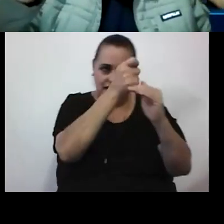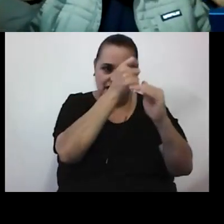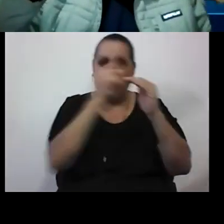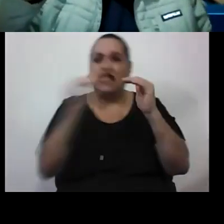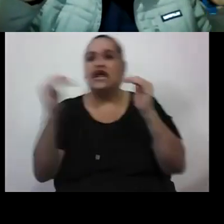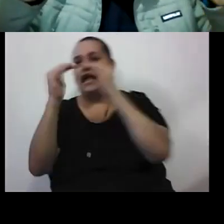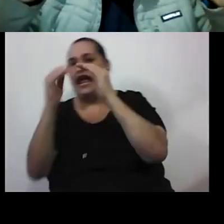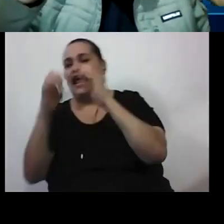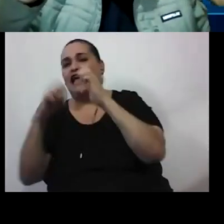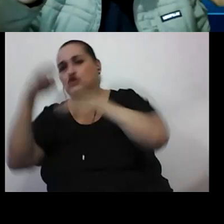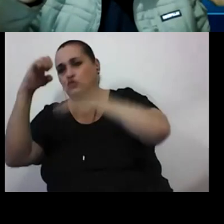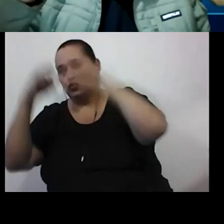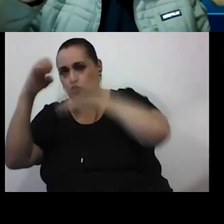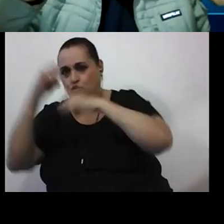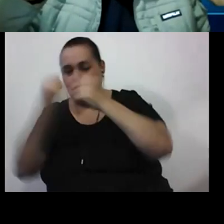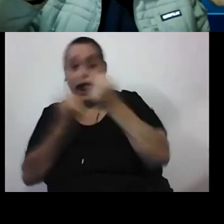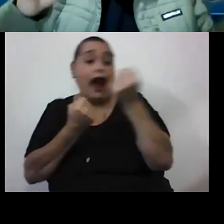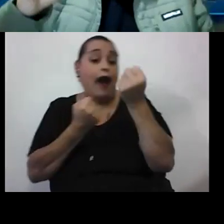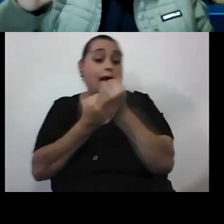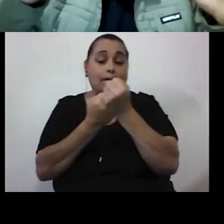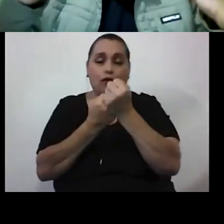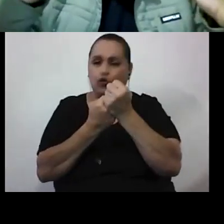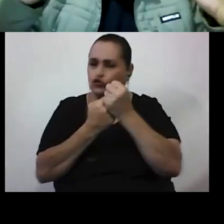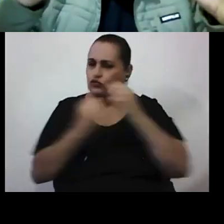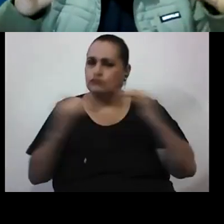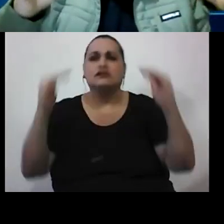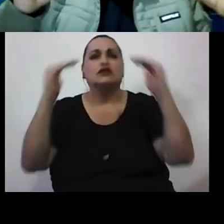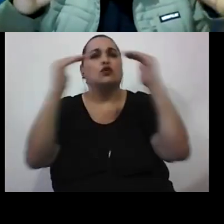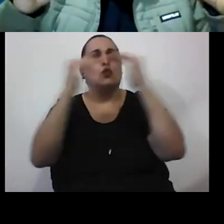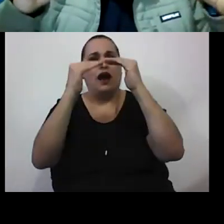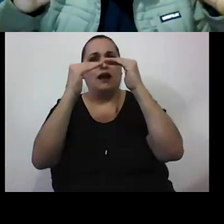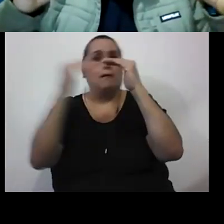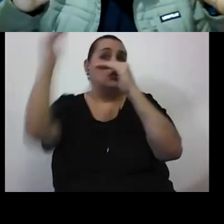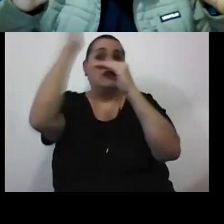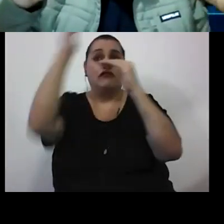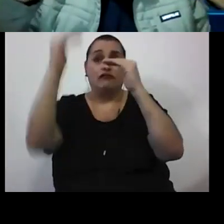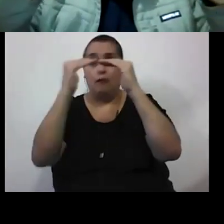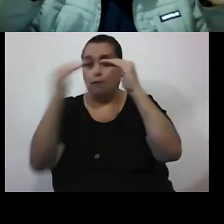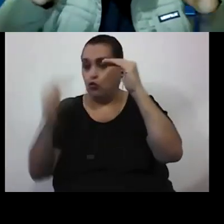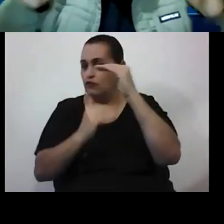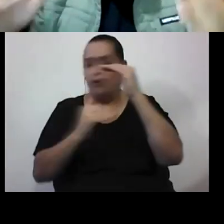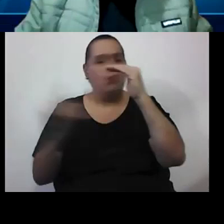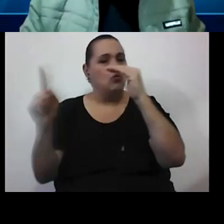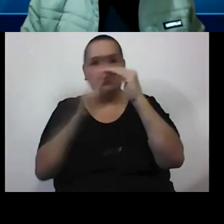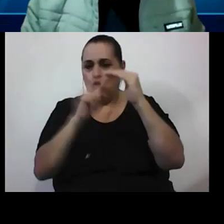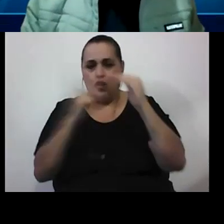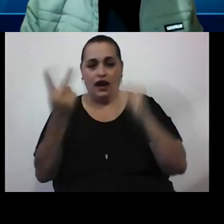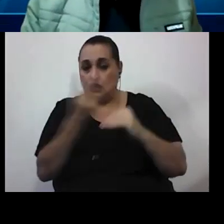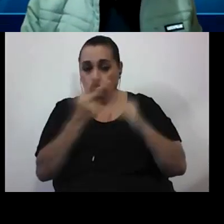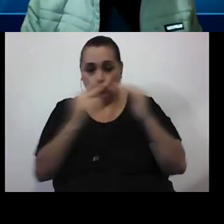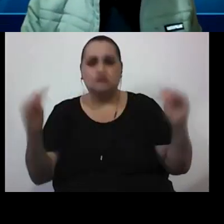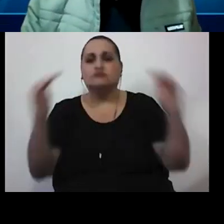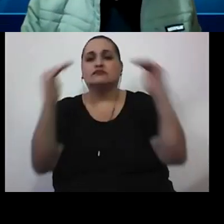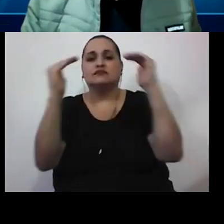apoyo, tiene que estar. Ninguna puede estar por arriba o por debajo de la otra. Las dos tienen que